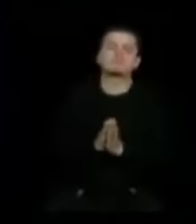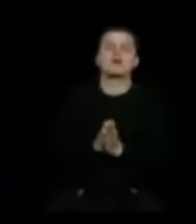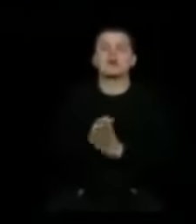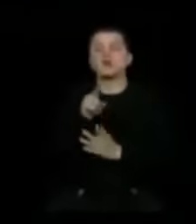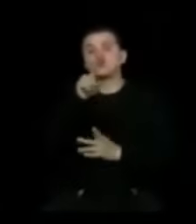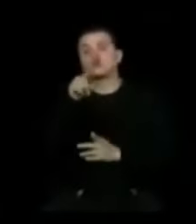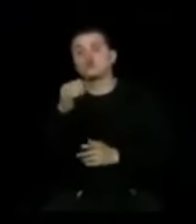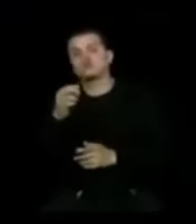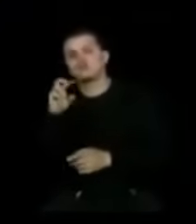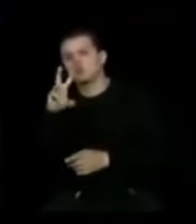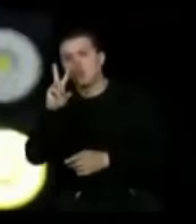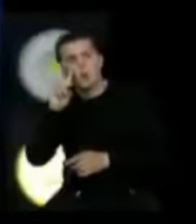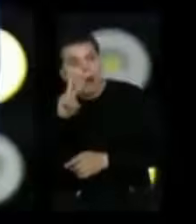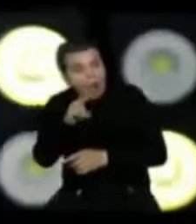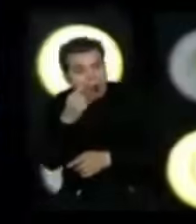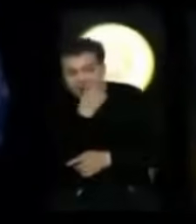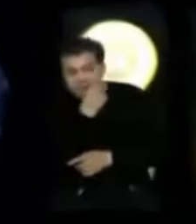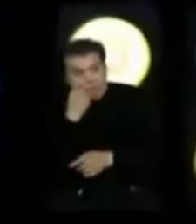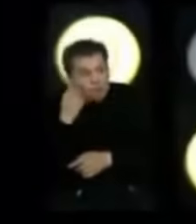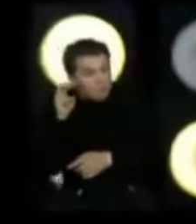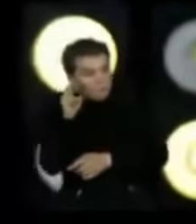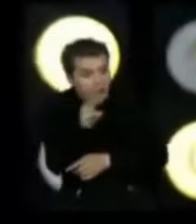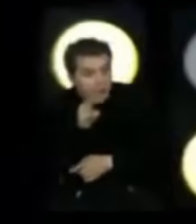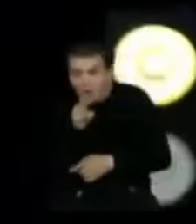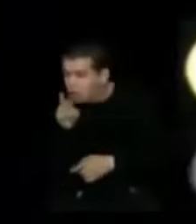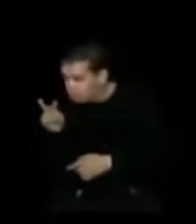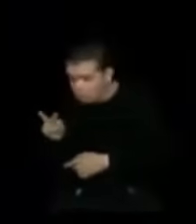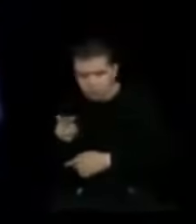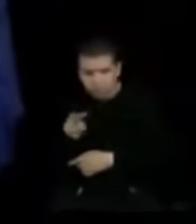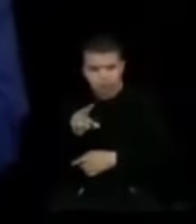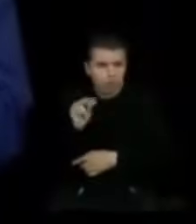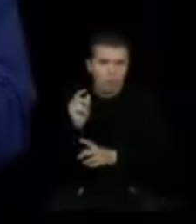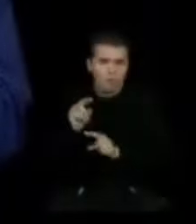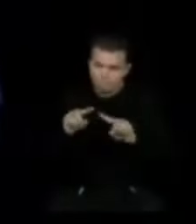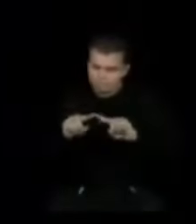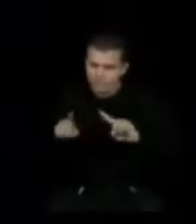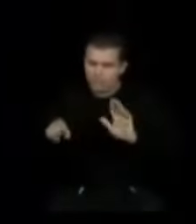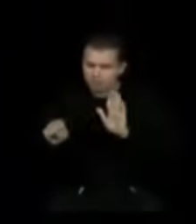Tú tal vez no lo ves con tus ojos a Jesús en este lugar, pero hay señales